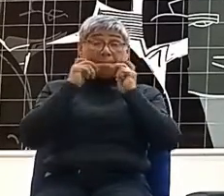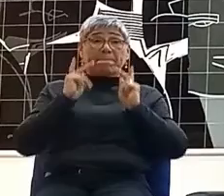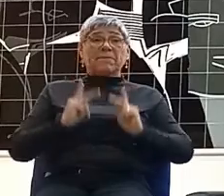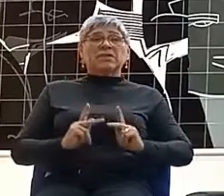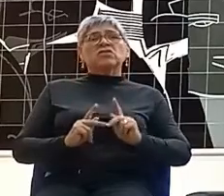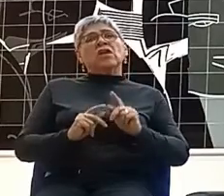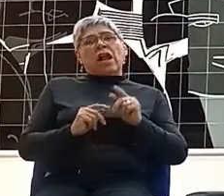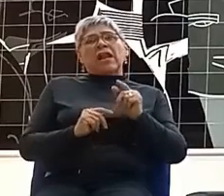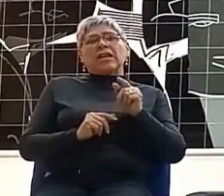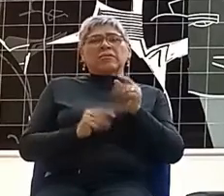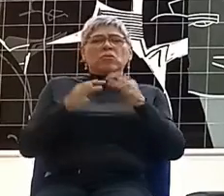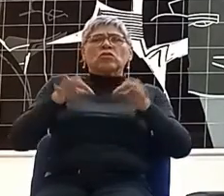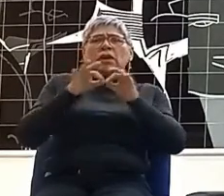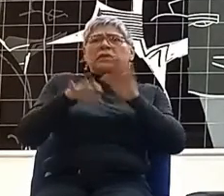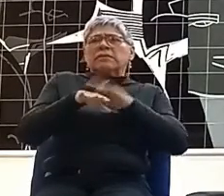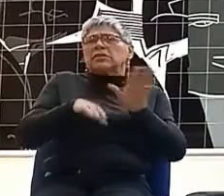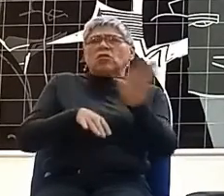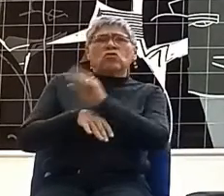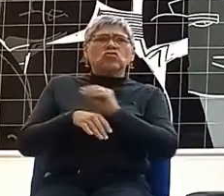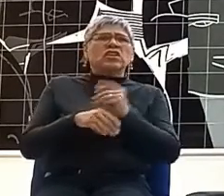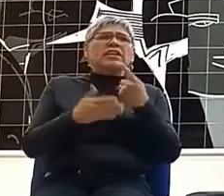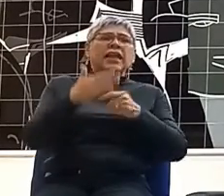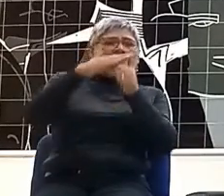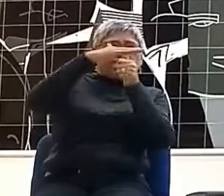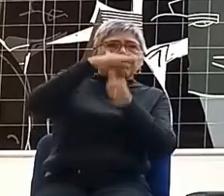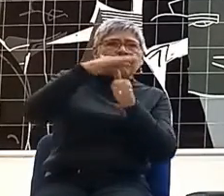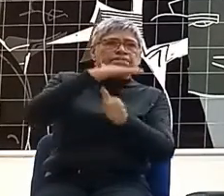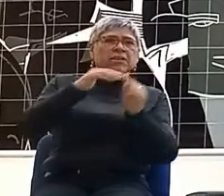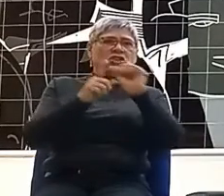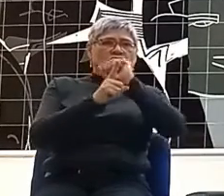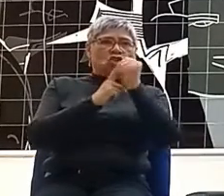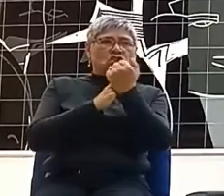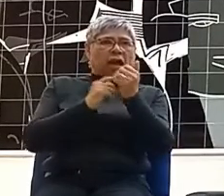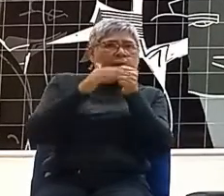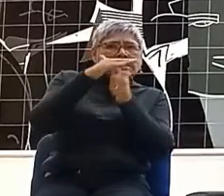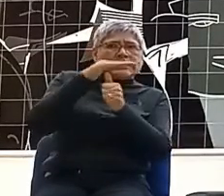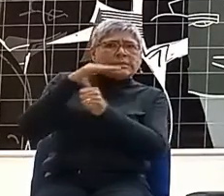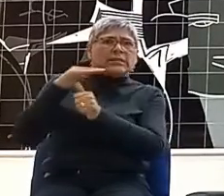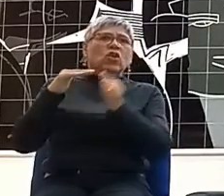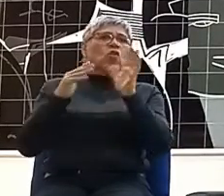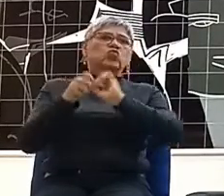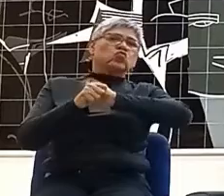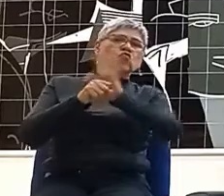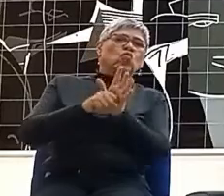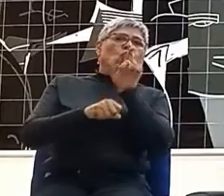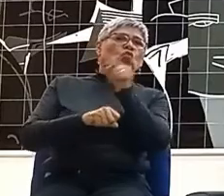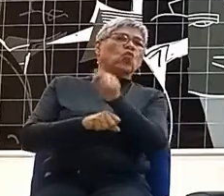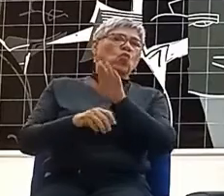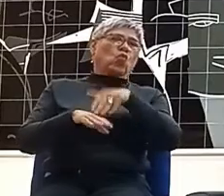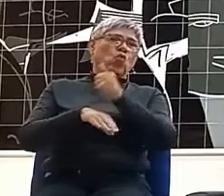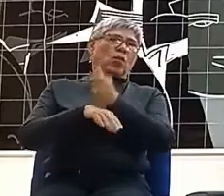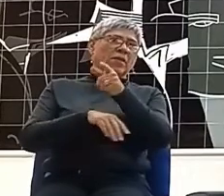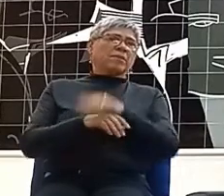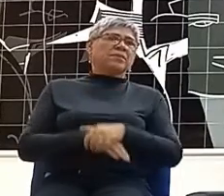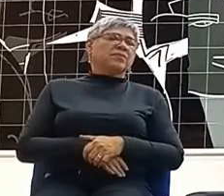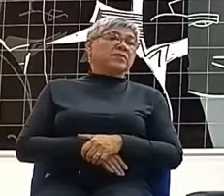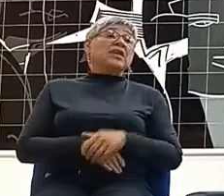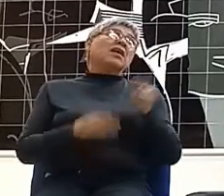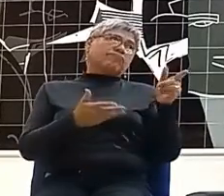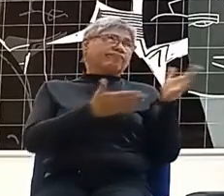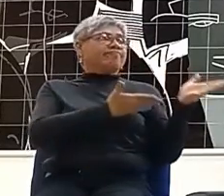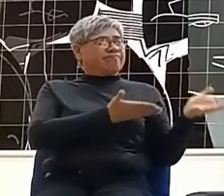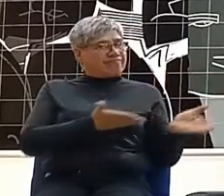nos atañe a todos, del confinamiento social a propósito de la pandemia. De modo que, Alberto,